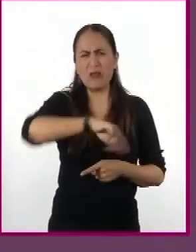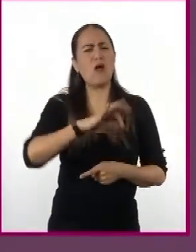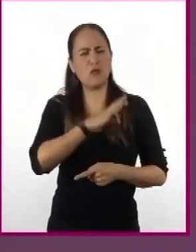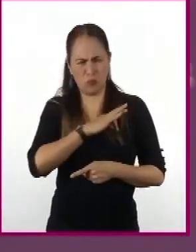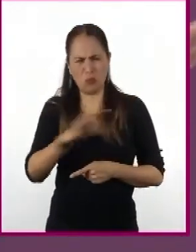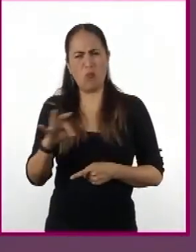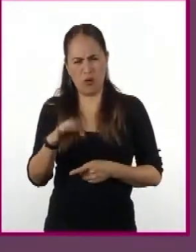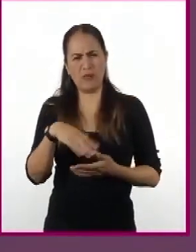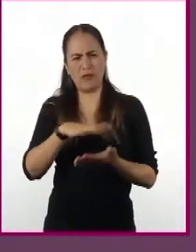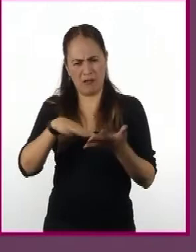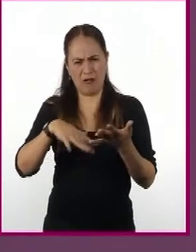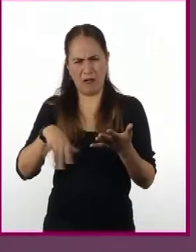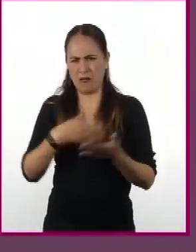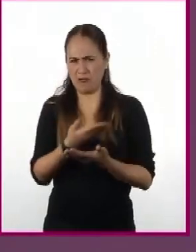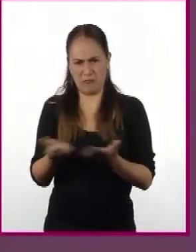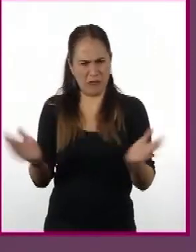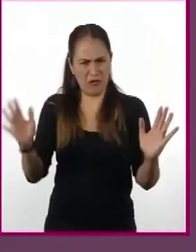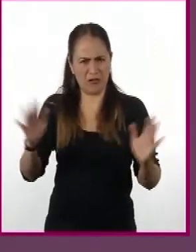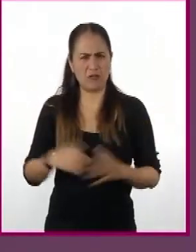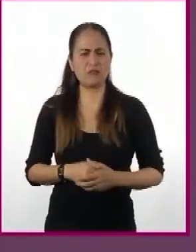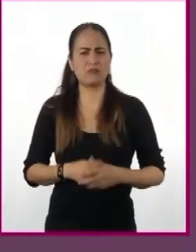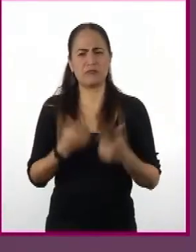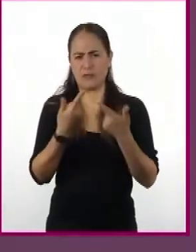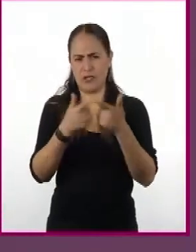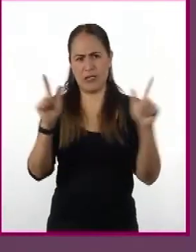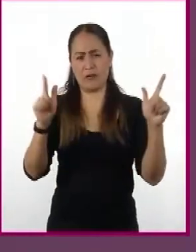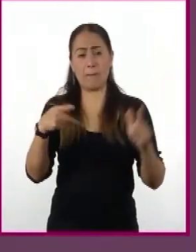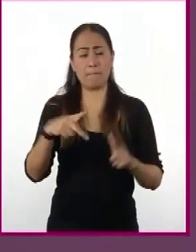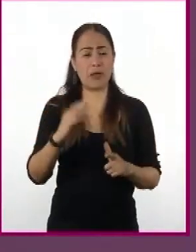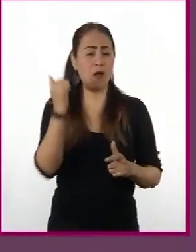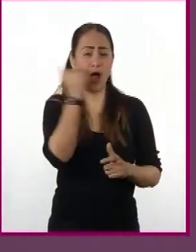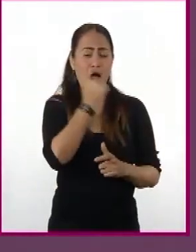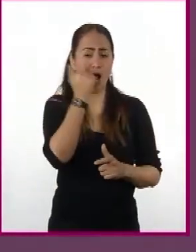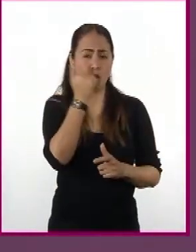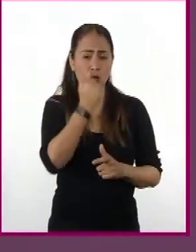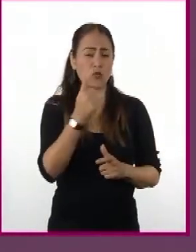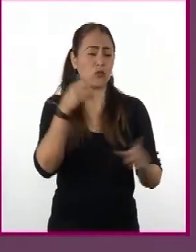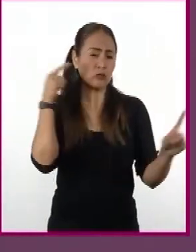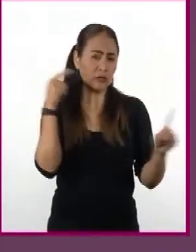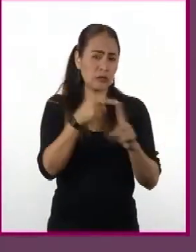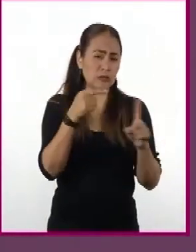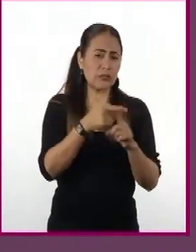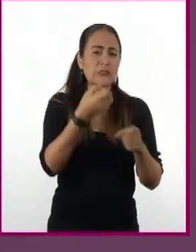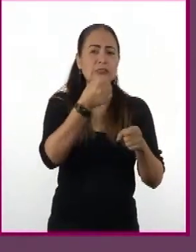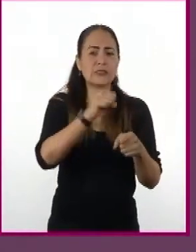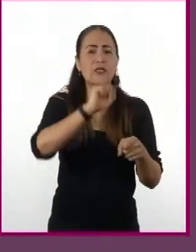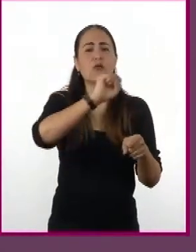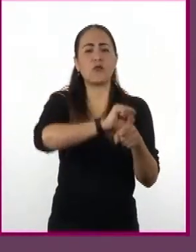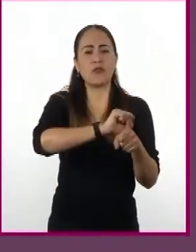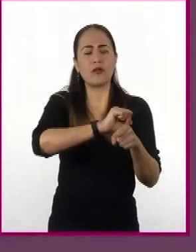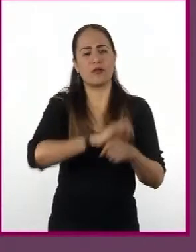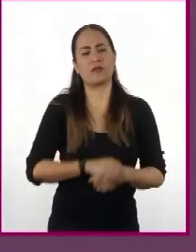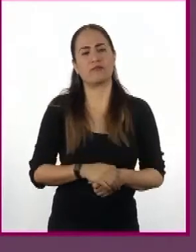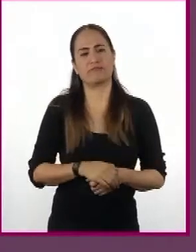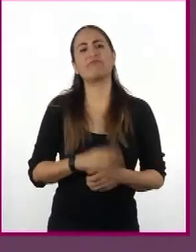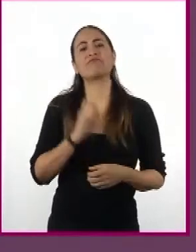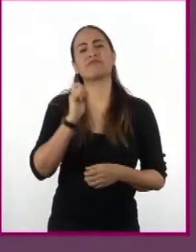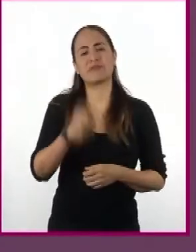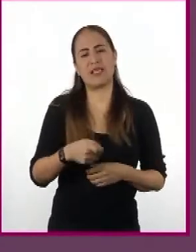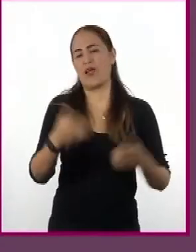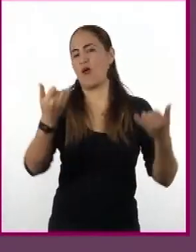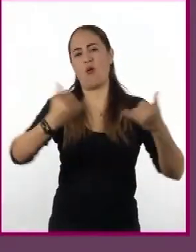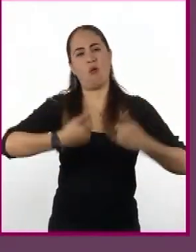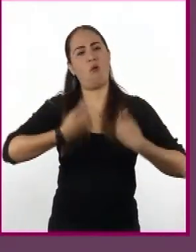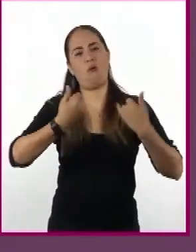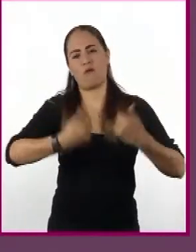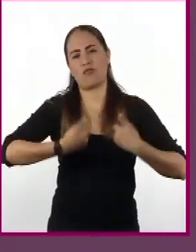pero nuestro objetivo lector serán las alumnas y alumnos de secundaria. En otras palabras, público